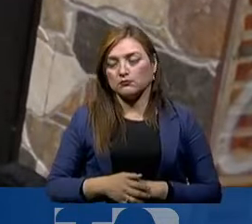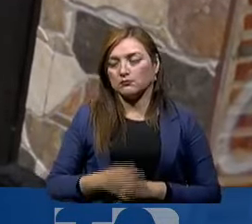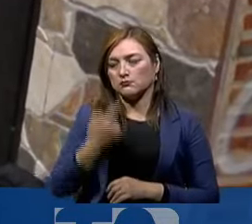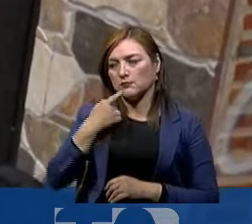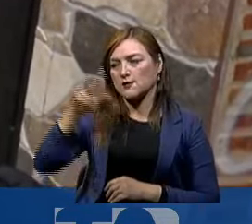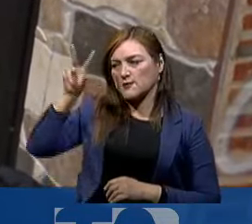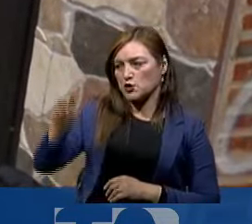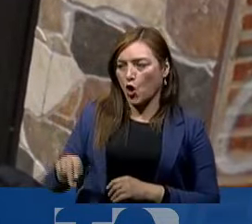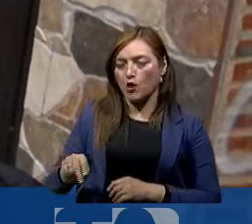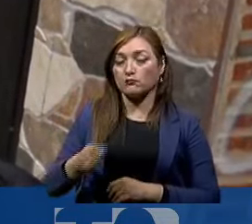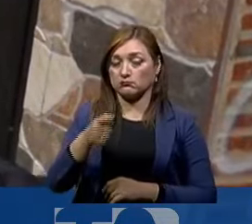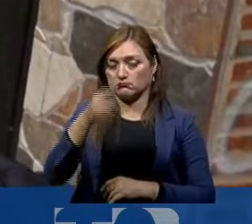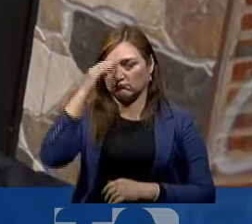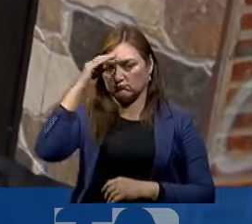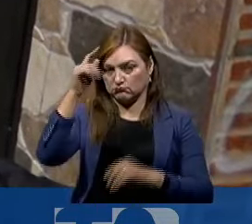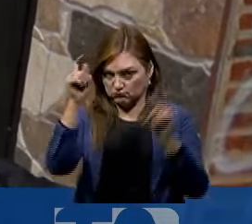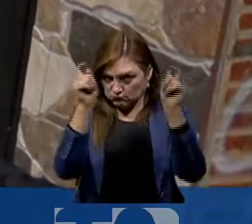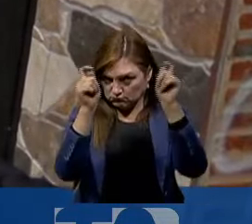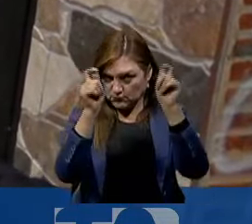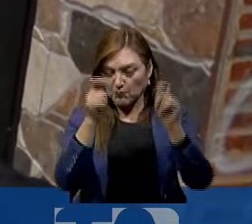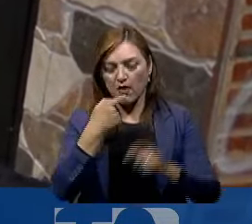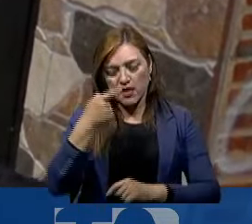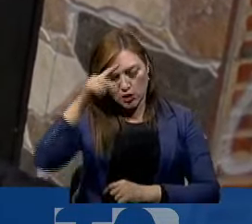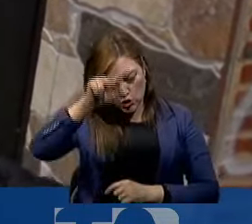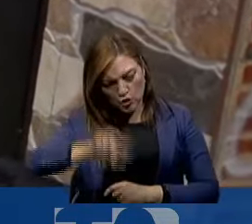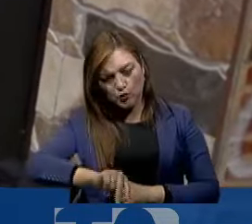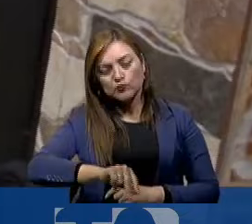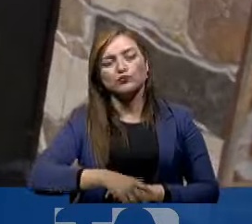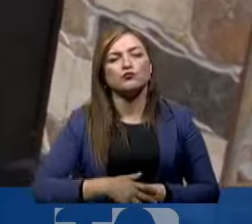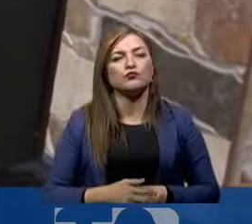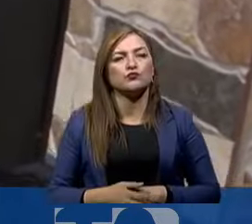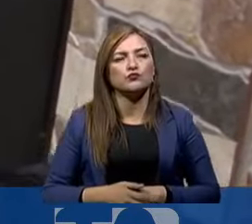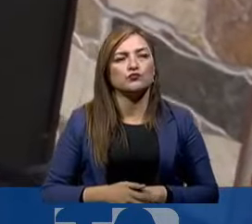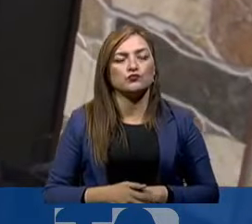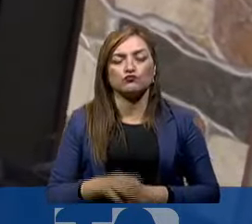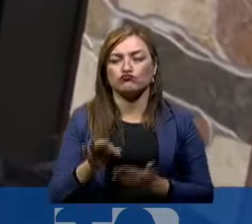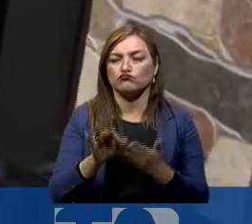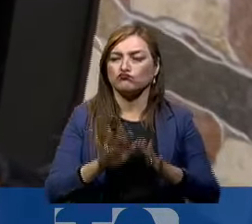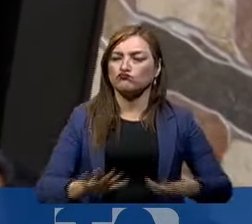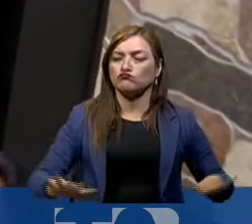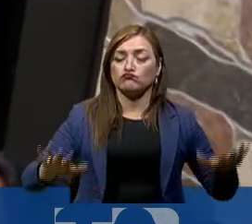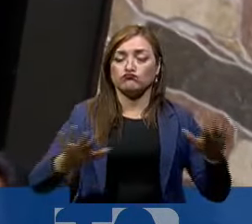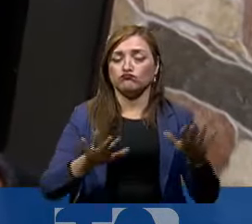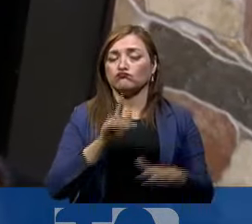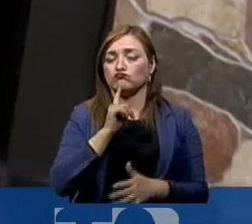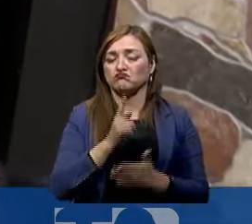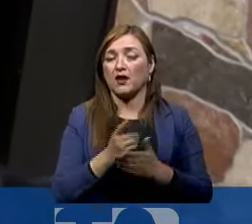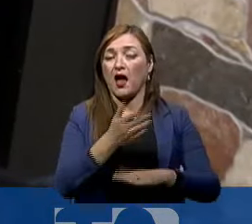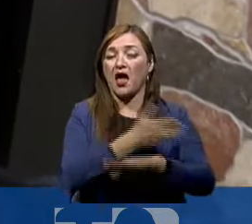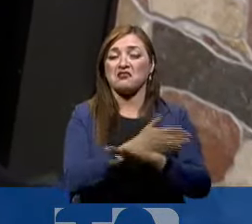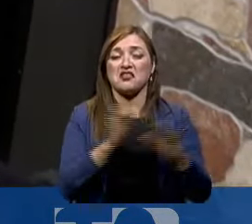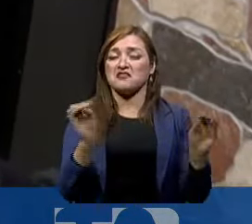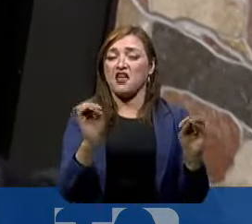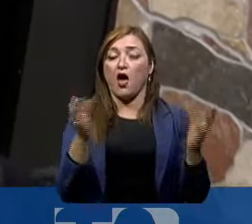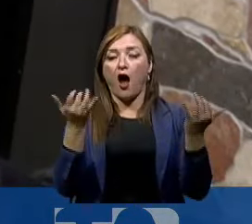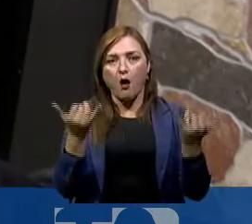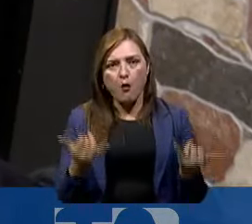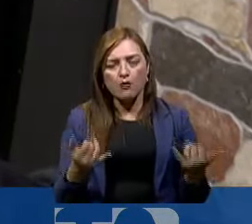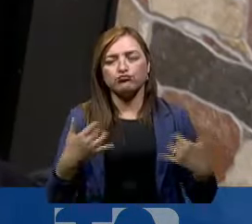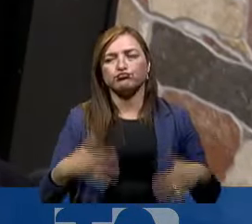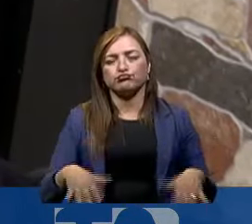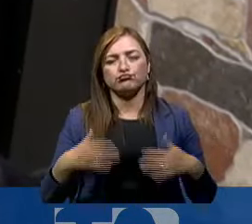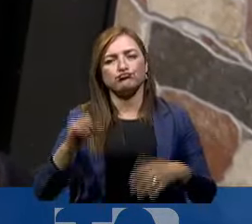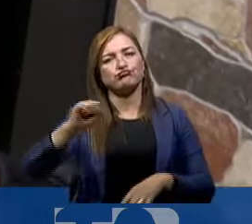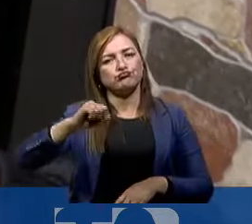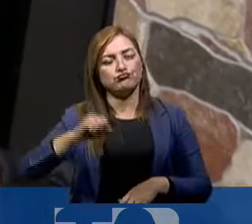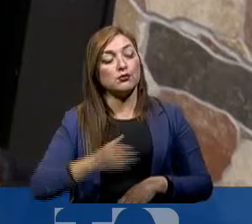zonas sí se está presentando algún tipo de delitos que no eran comunes antes, por lo que nosotros